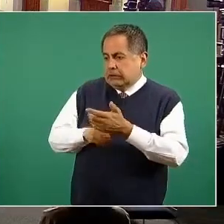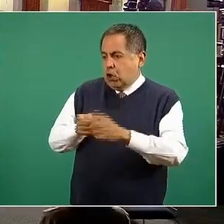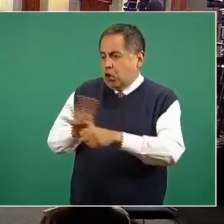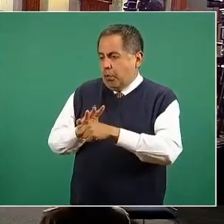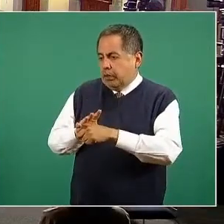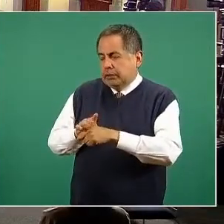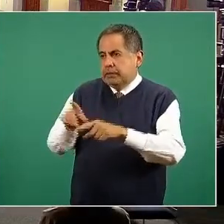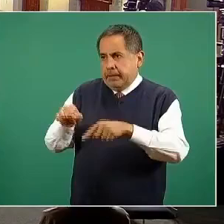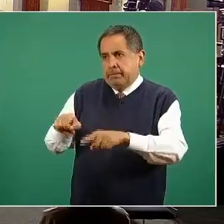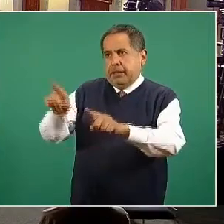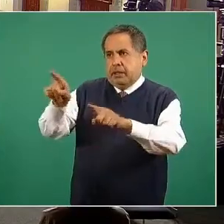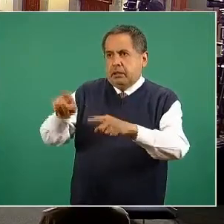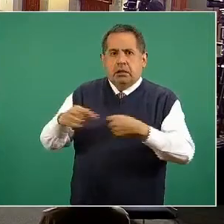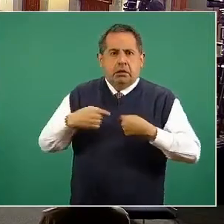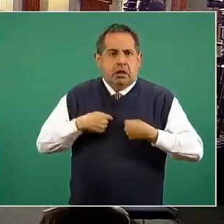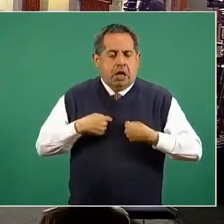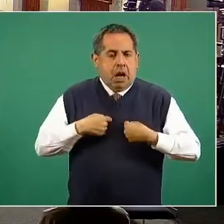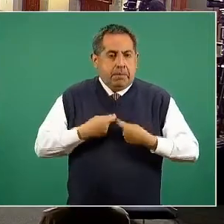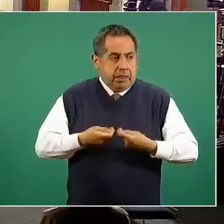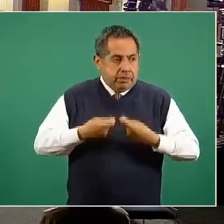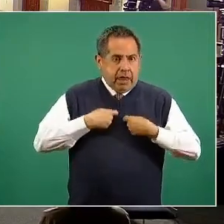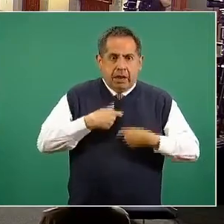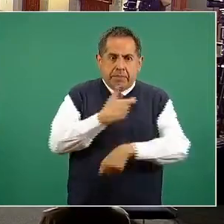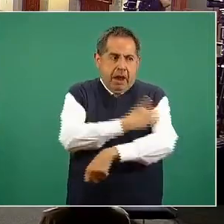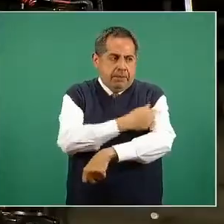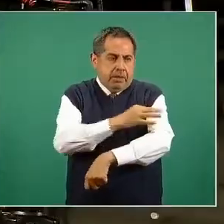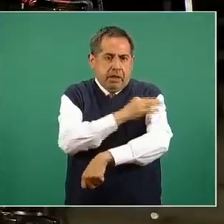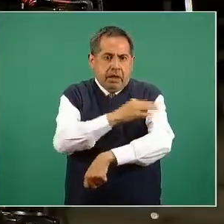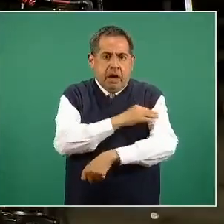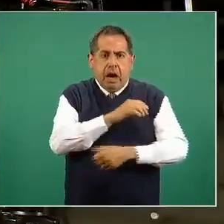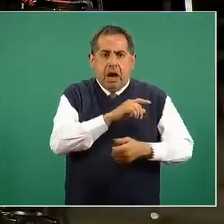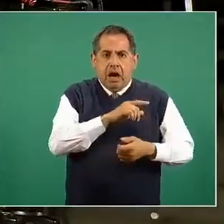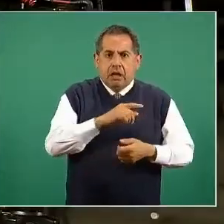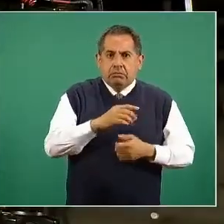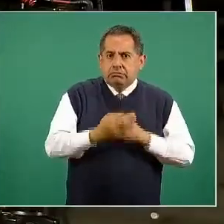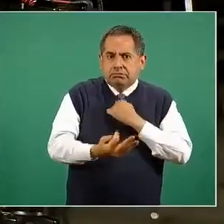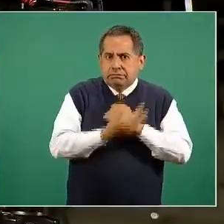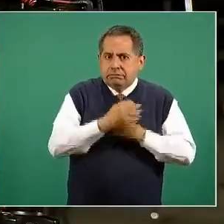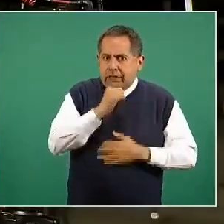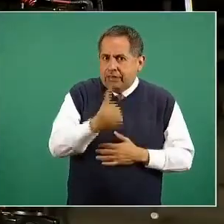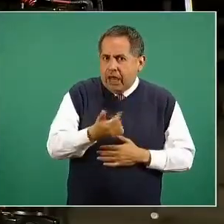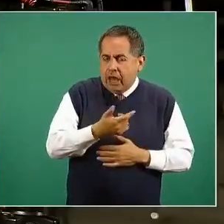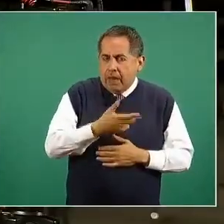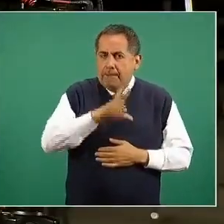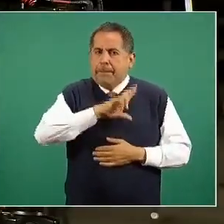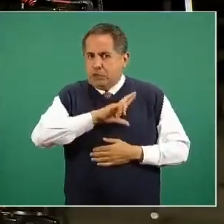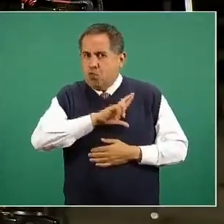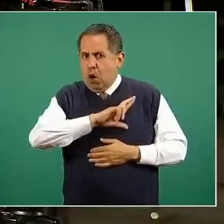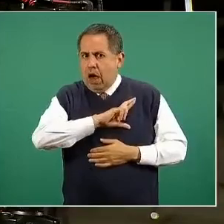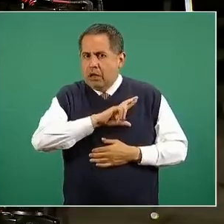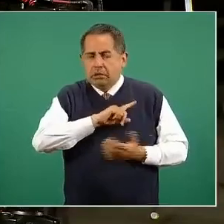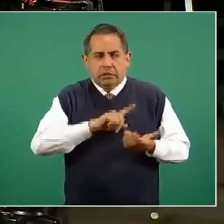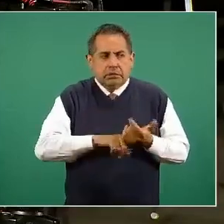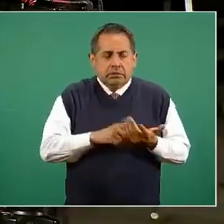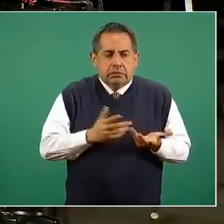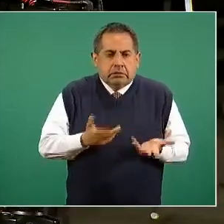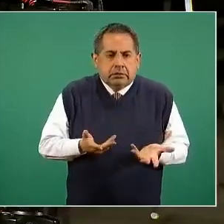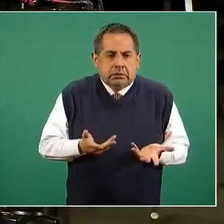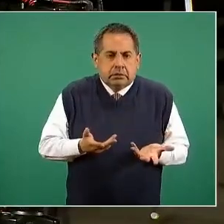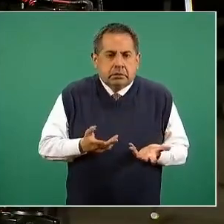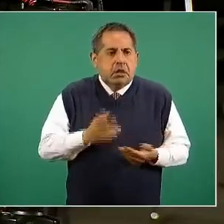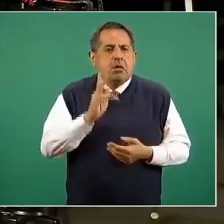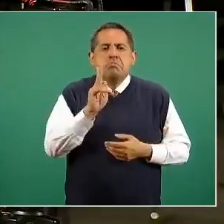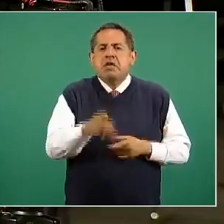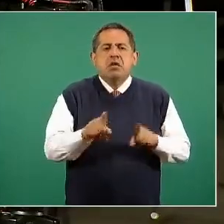y ellos piensan que no están dentro o no están contemplados dentro del plan de acción de vacunación, igual que